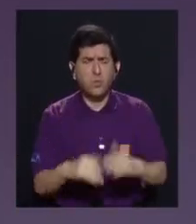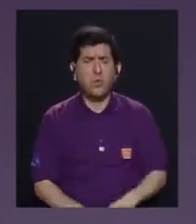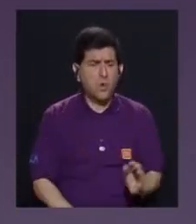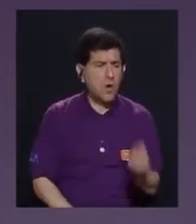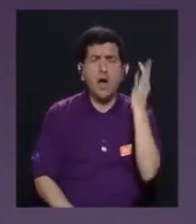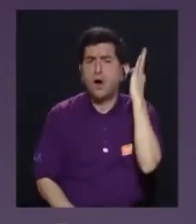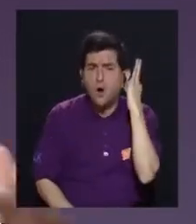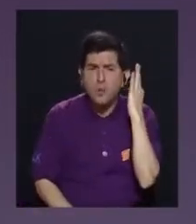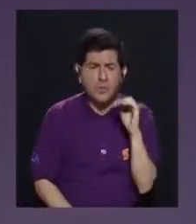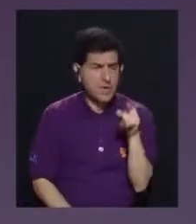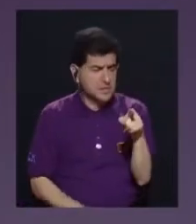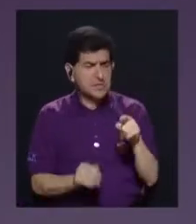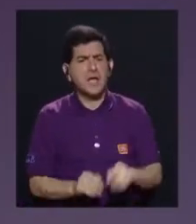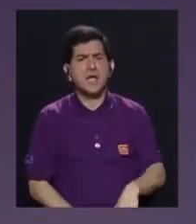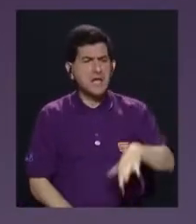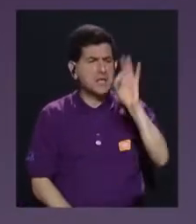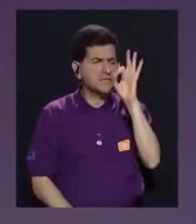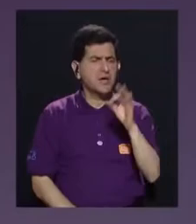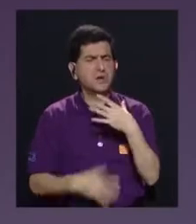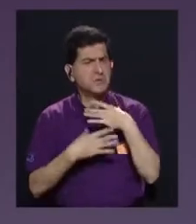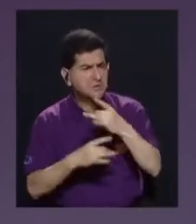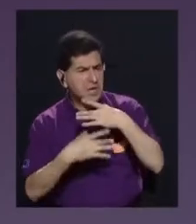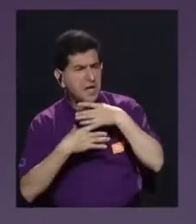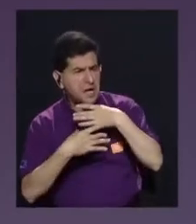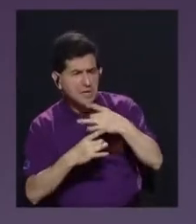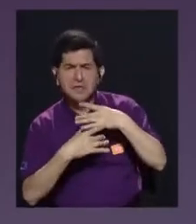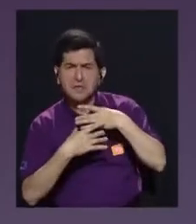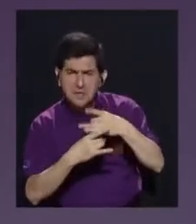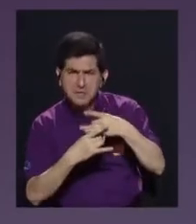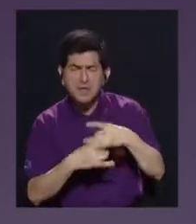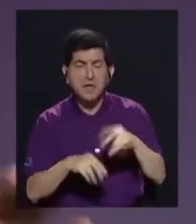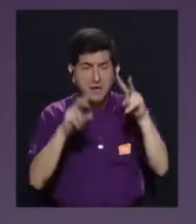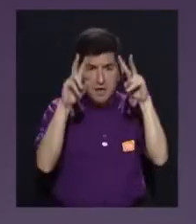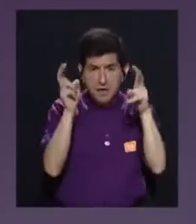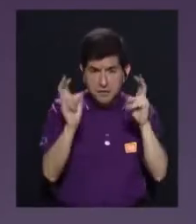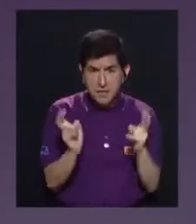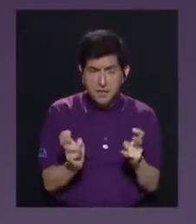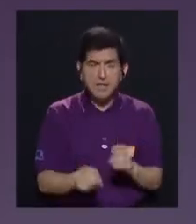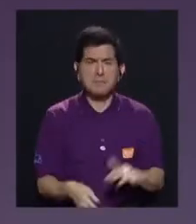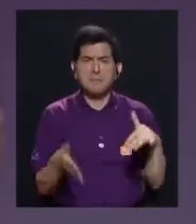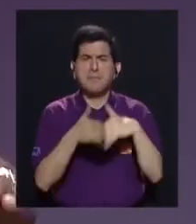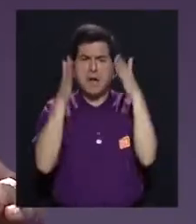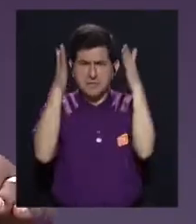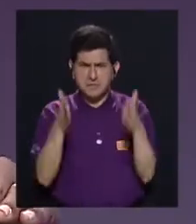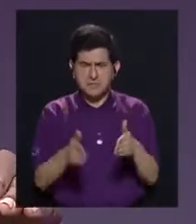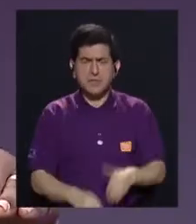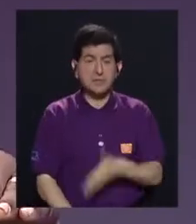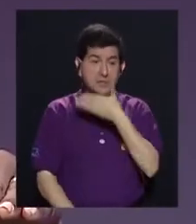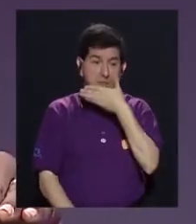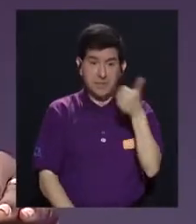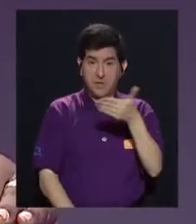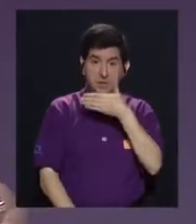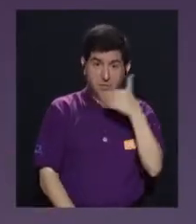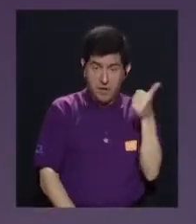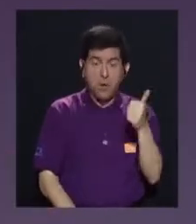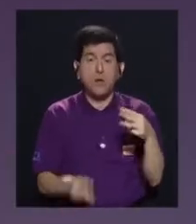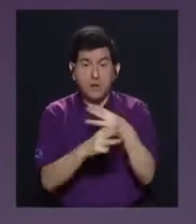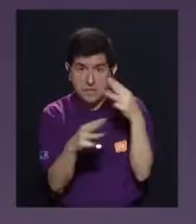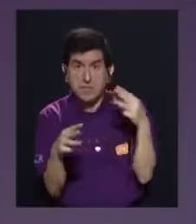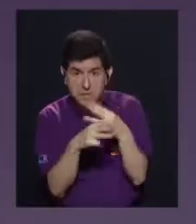muchachas para que encuentren atractivas esas materias muchos de los estudiantes y de las mejores estudiantes de matemáticas